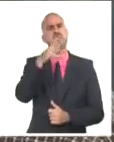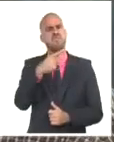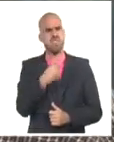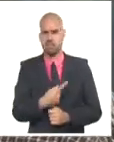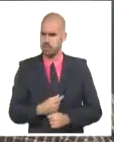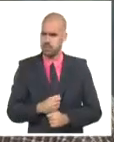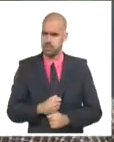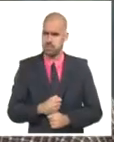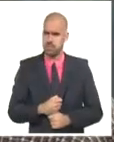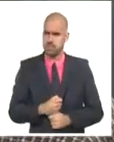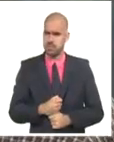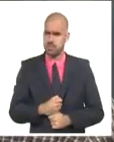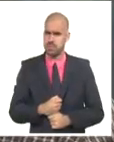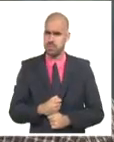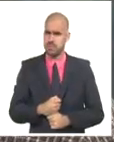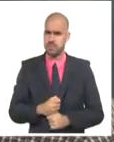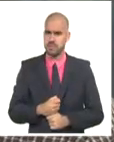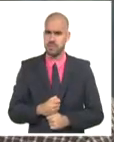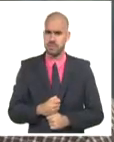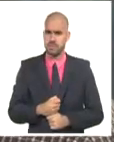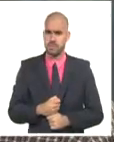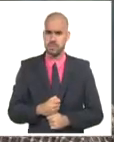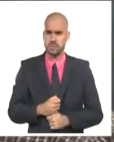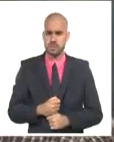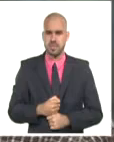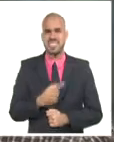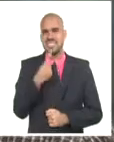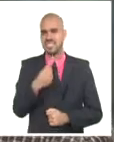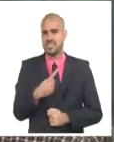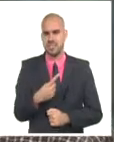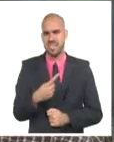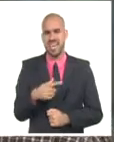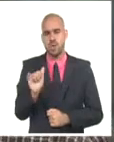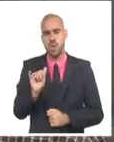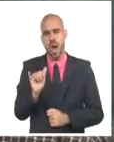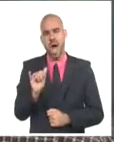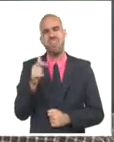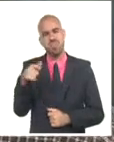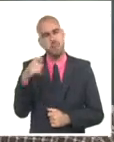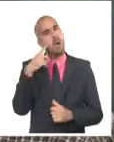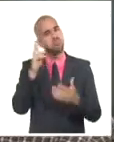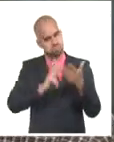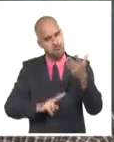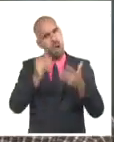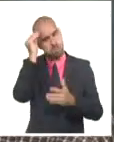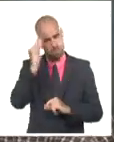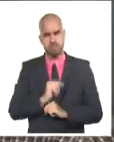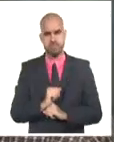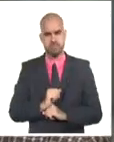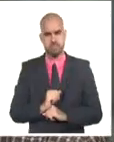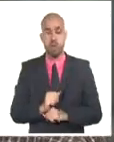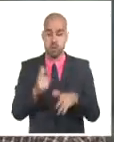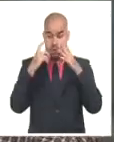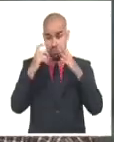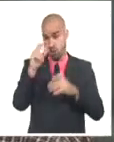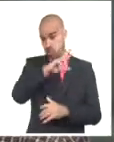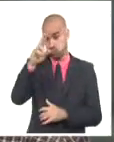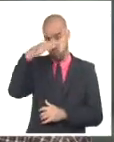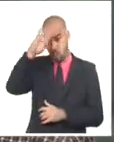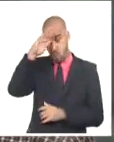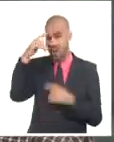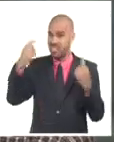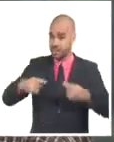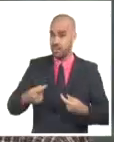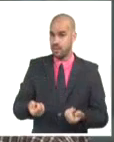decir era no cree, sino lee. Yo creo que ahí están los dos principios de la revolución cubana más